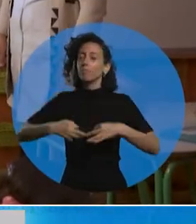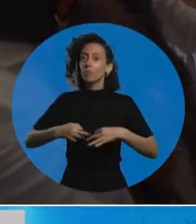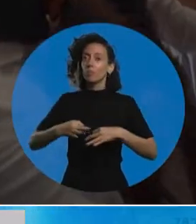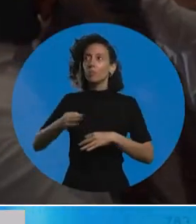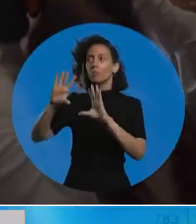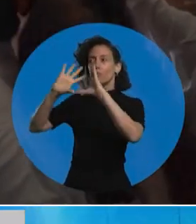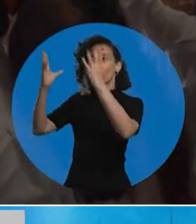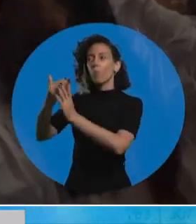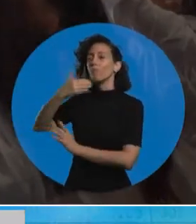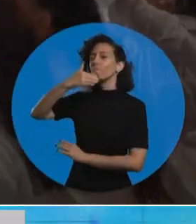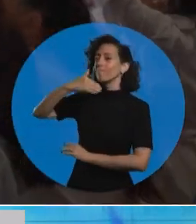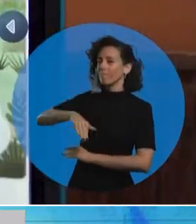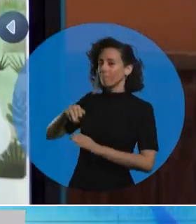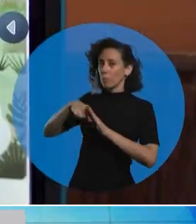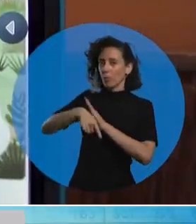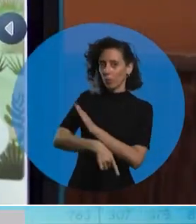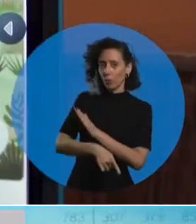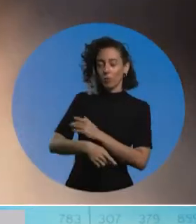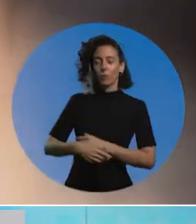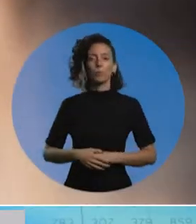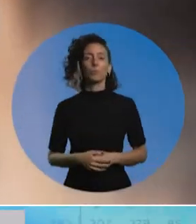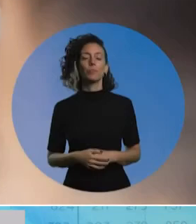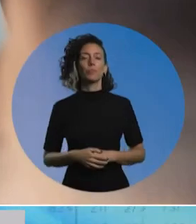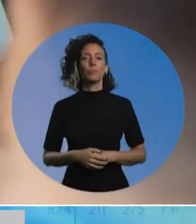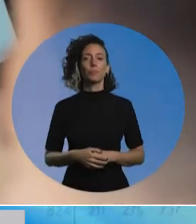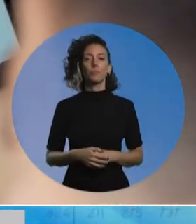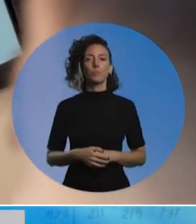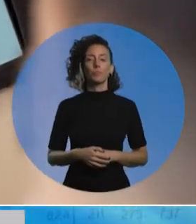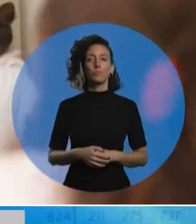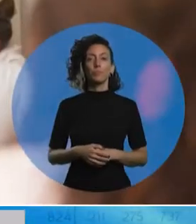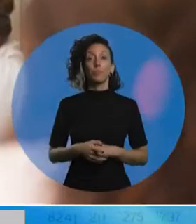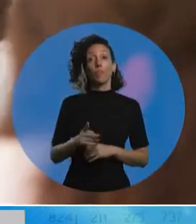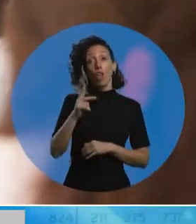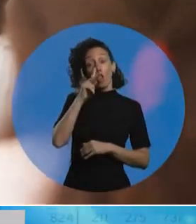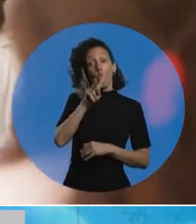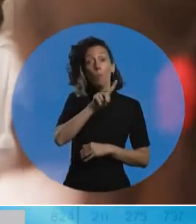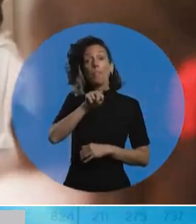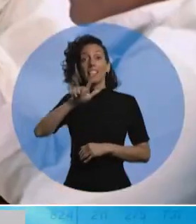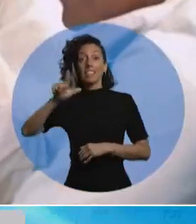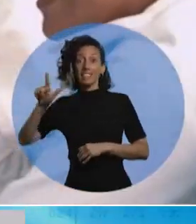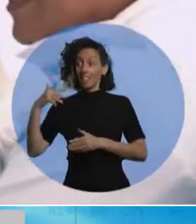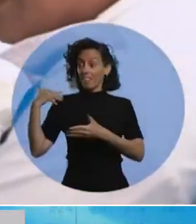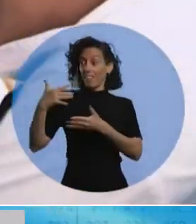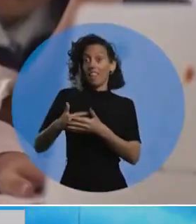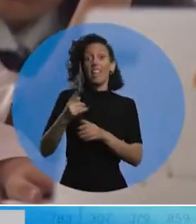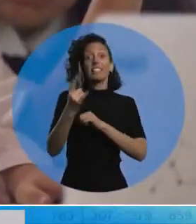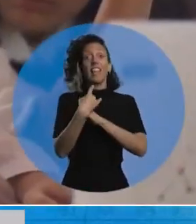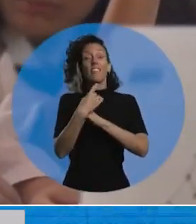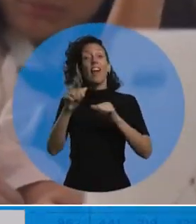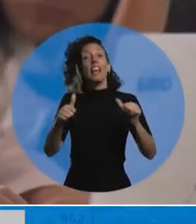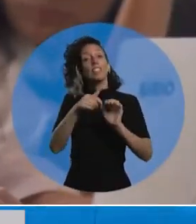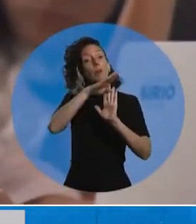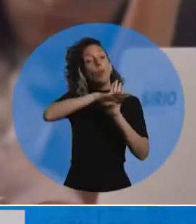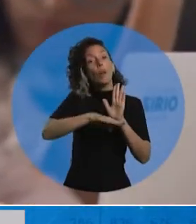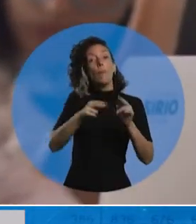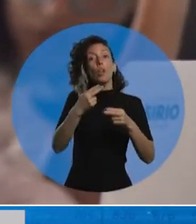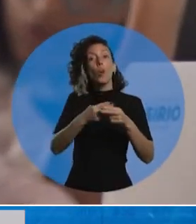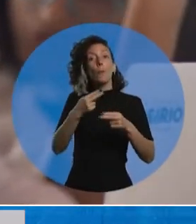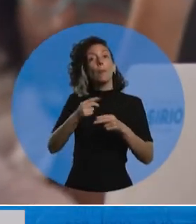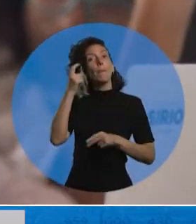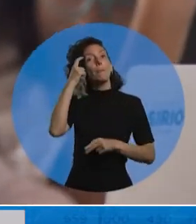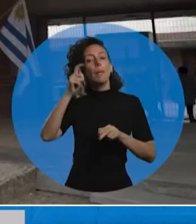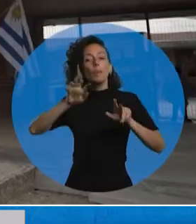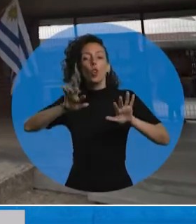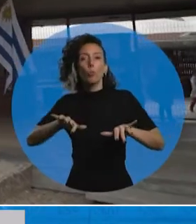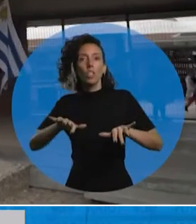es la forma que tienen de resolver los problemas y de entender cómo usar las computadoras para resolver el problema. Entonces,